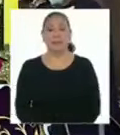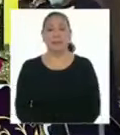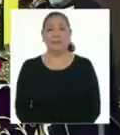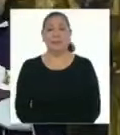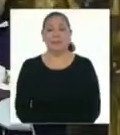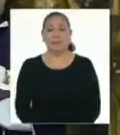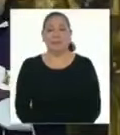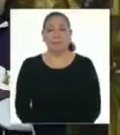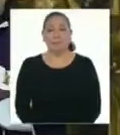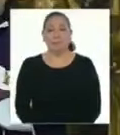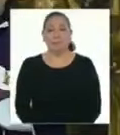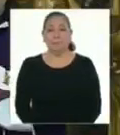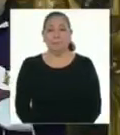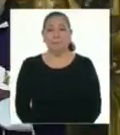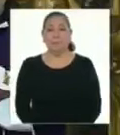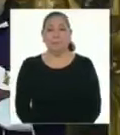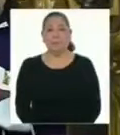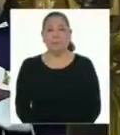sanarme.